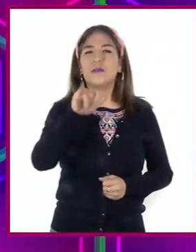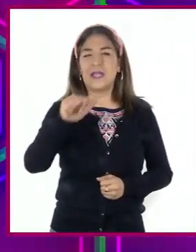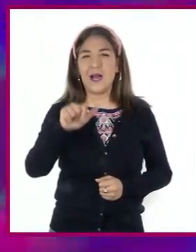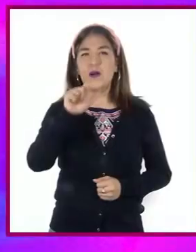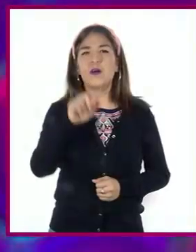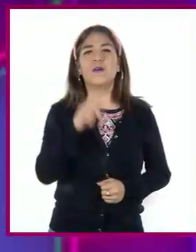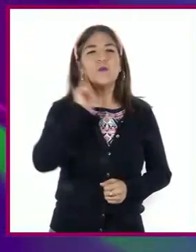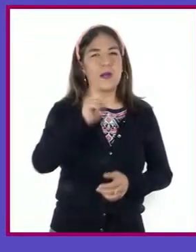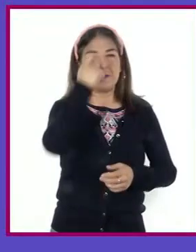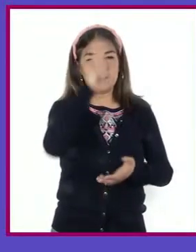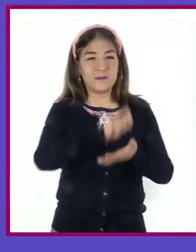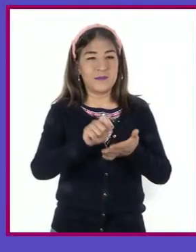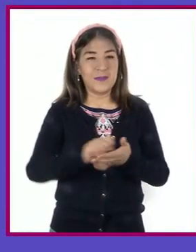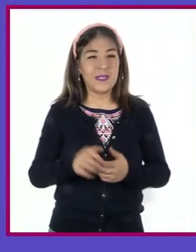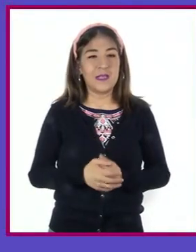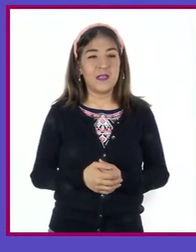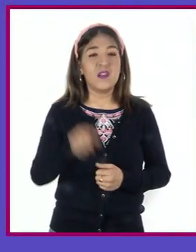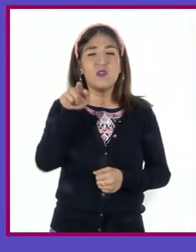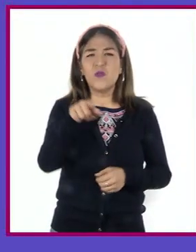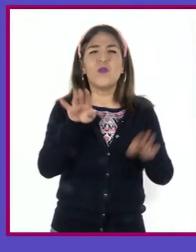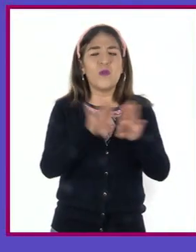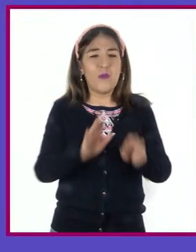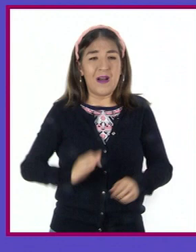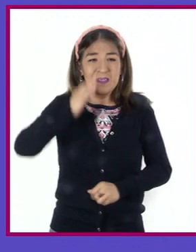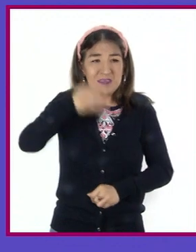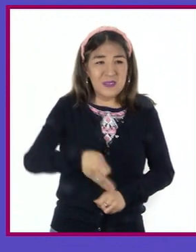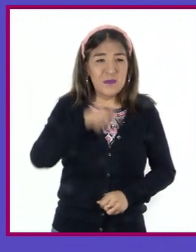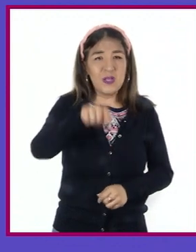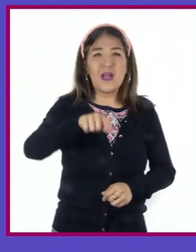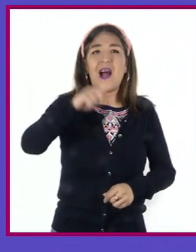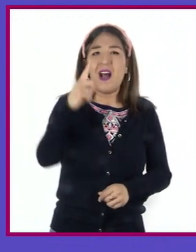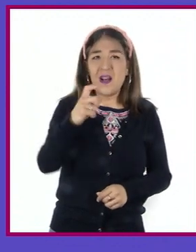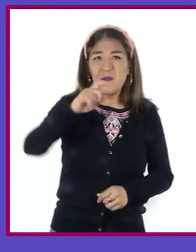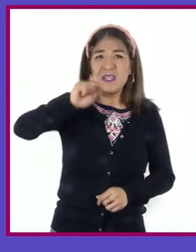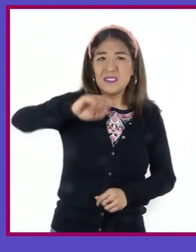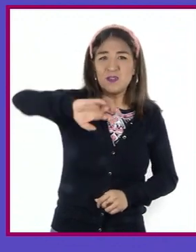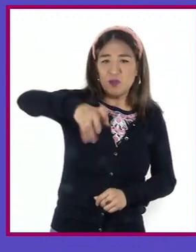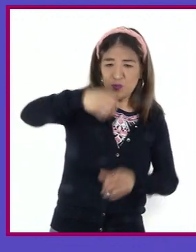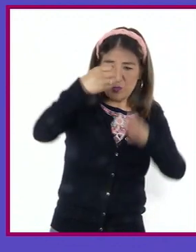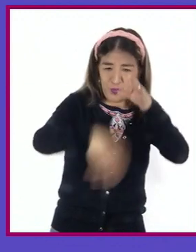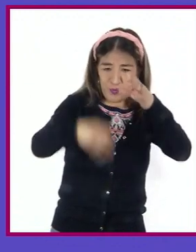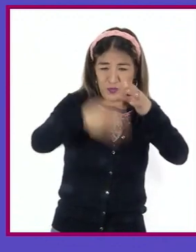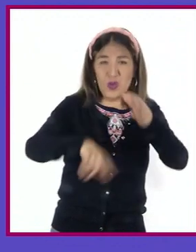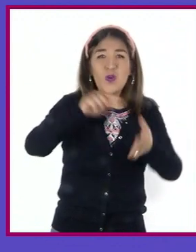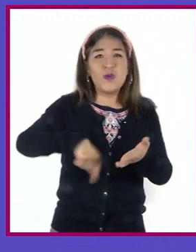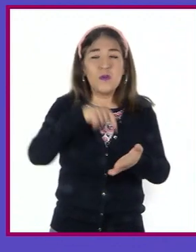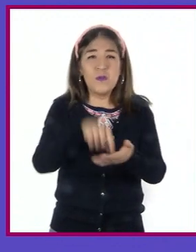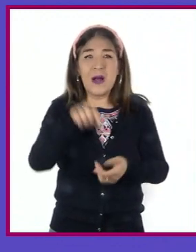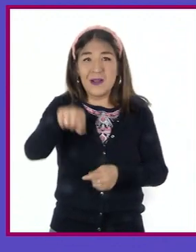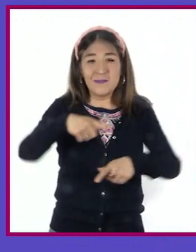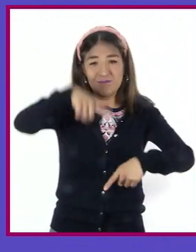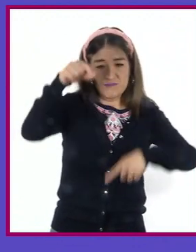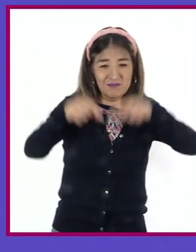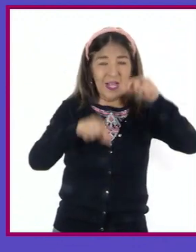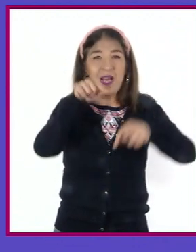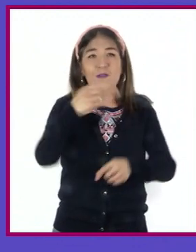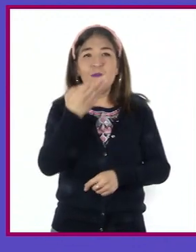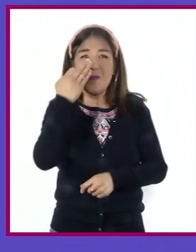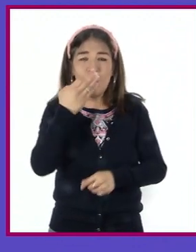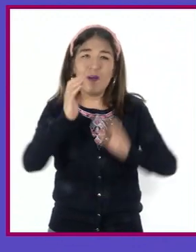de significado opuesto se complementan. ¿Les parece que identifiquemos las onomatopeyas en